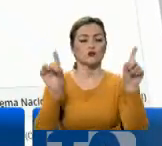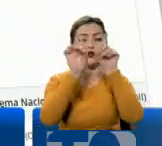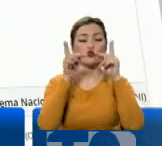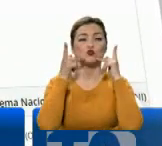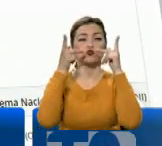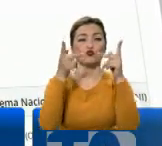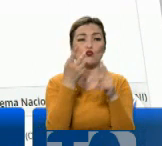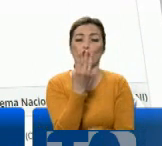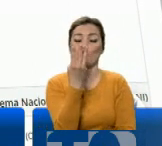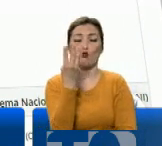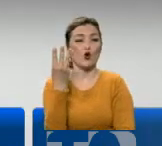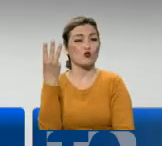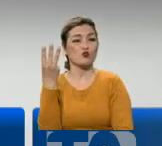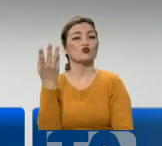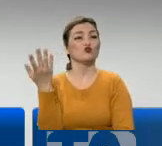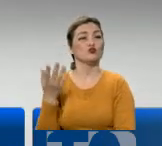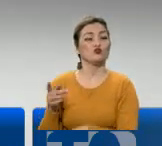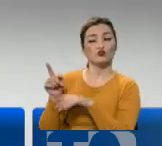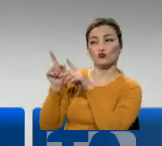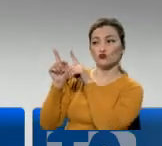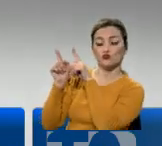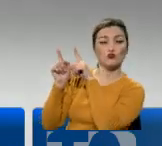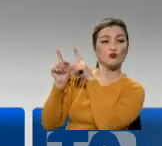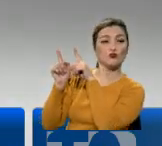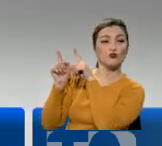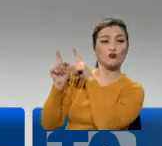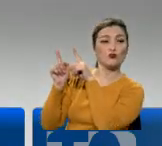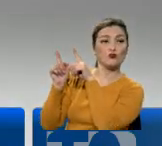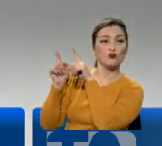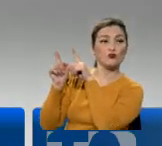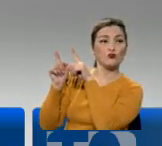creó una página web que la puede buscar como